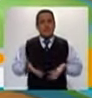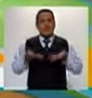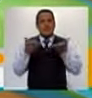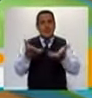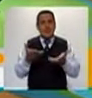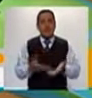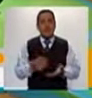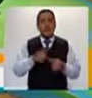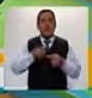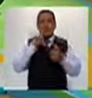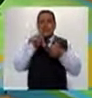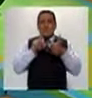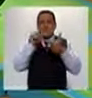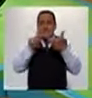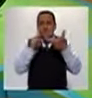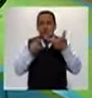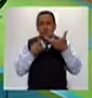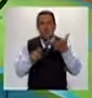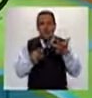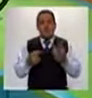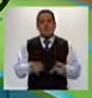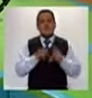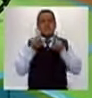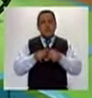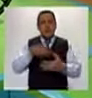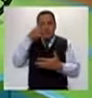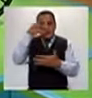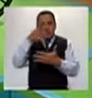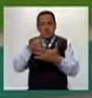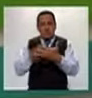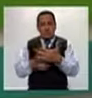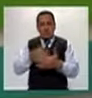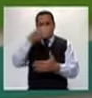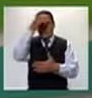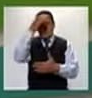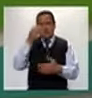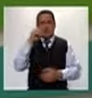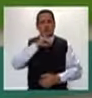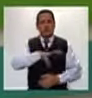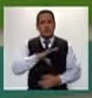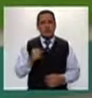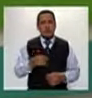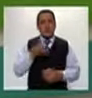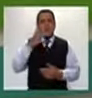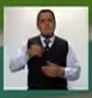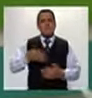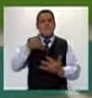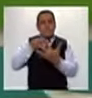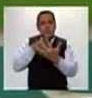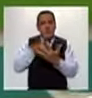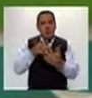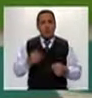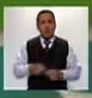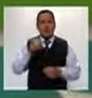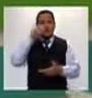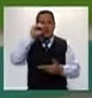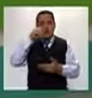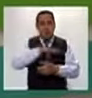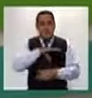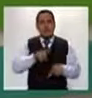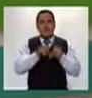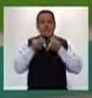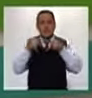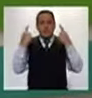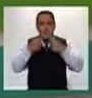un censo y a la vez un estudio científico social biosicosocial para poder tener un